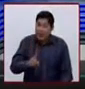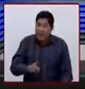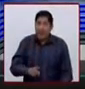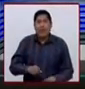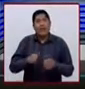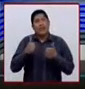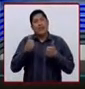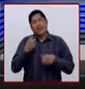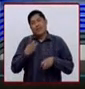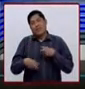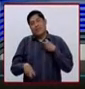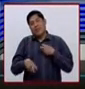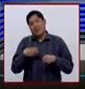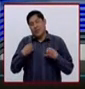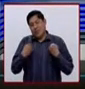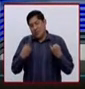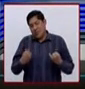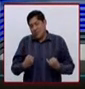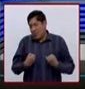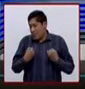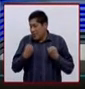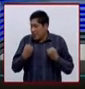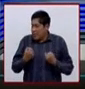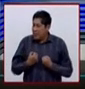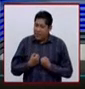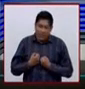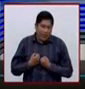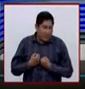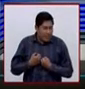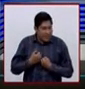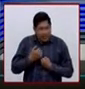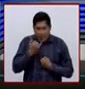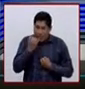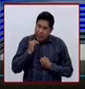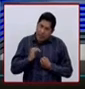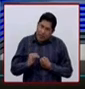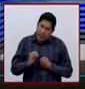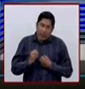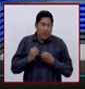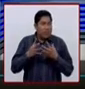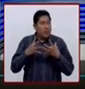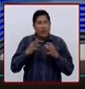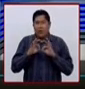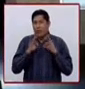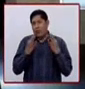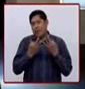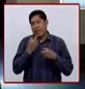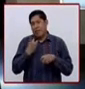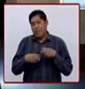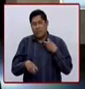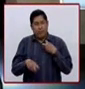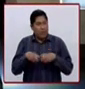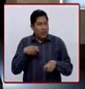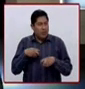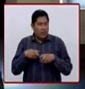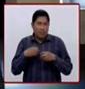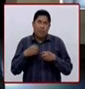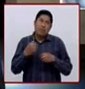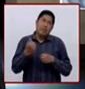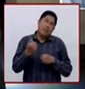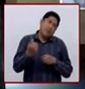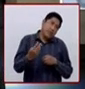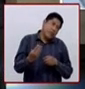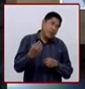Miriam, John, el problema de los adolescentes es para mover la cabeza. Muchas familias pasan este tema de, bueno, esa edad